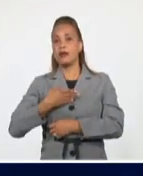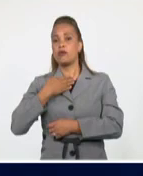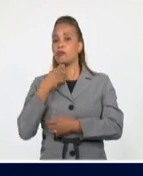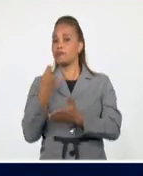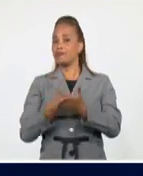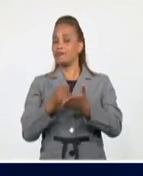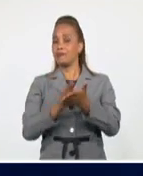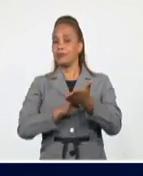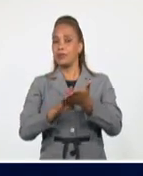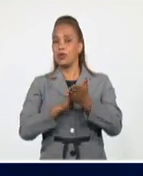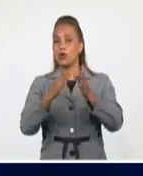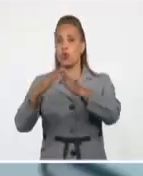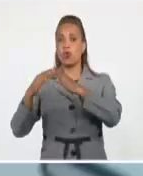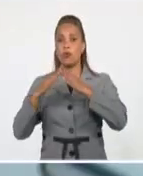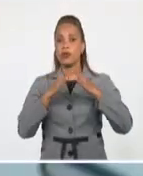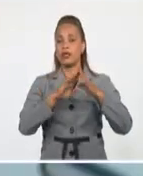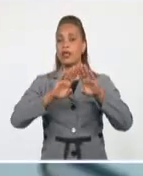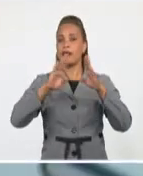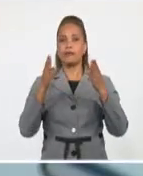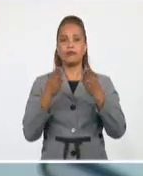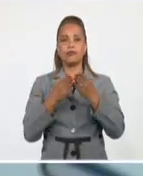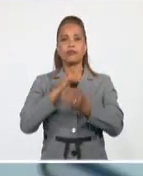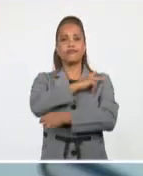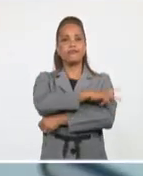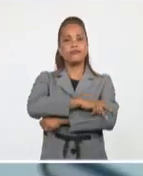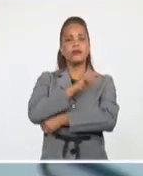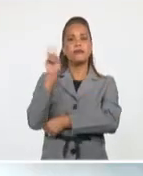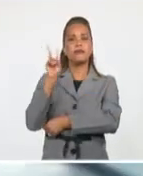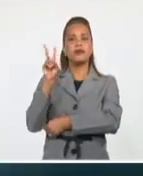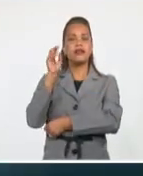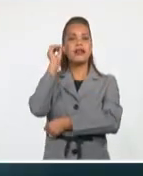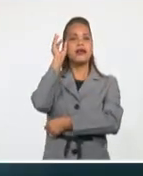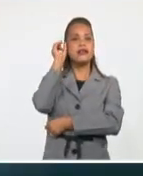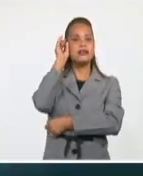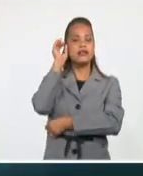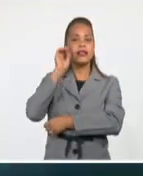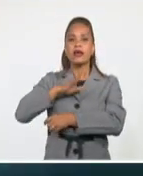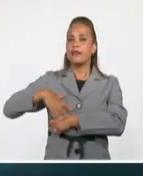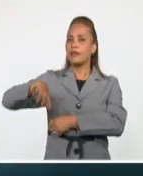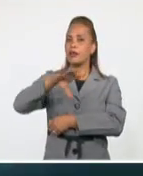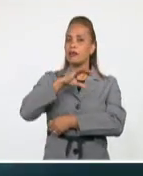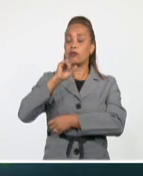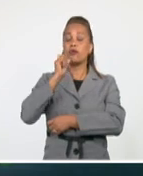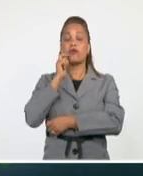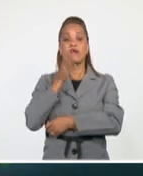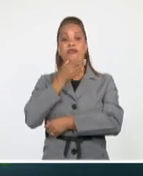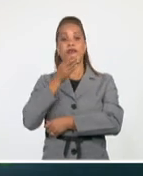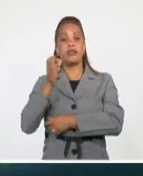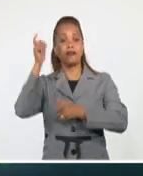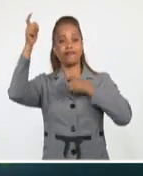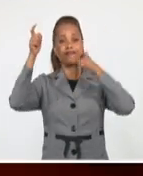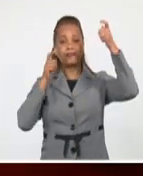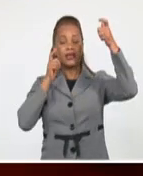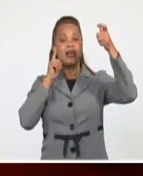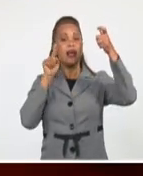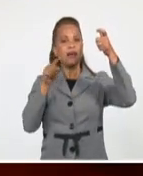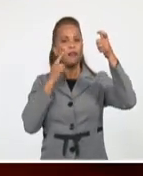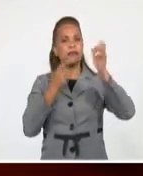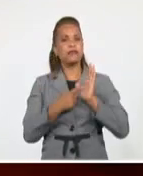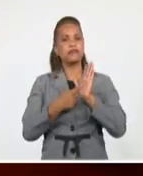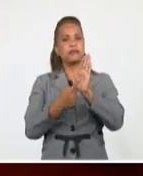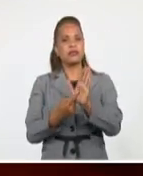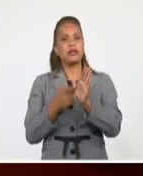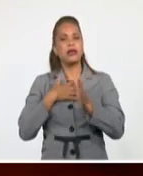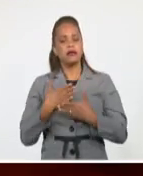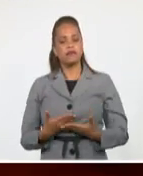de toda la geografía venezolana. La iniciativa de los comandantes Chávez y Fidel es sinónimo de entrega y